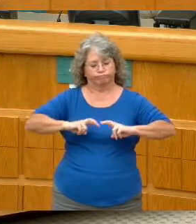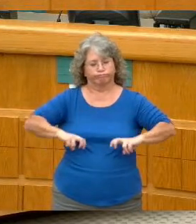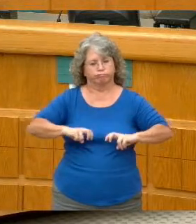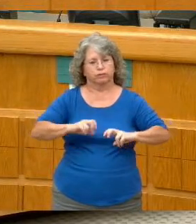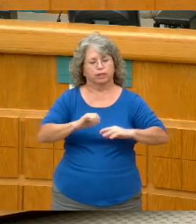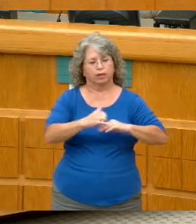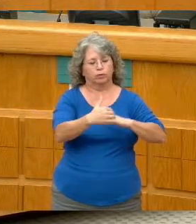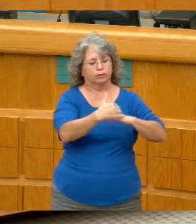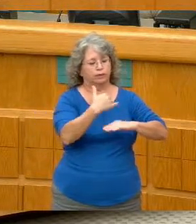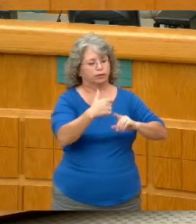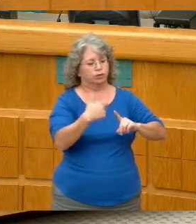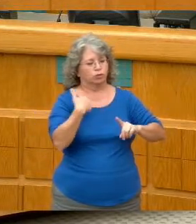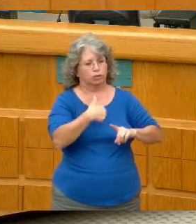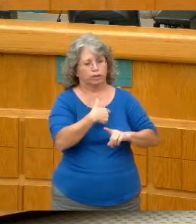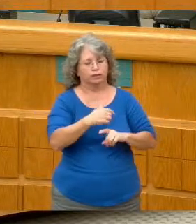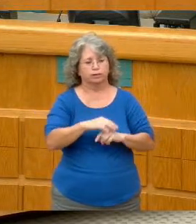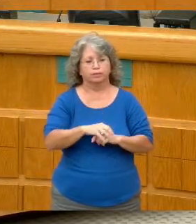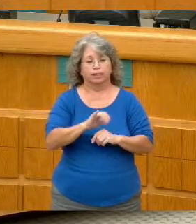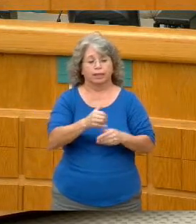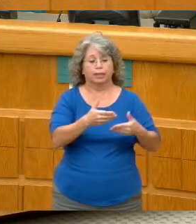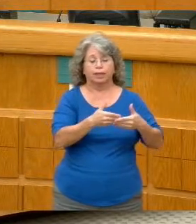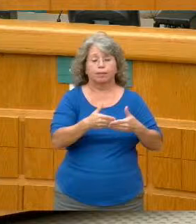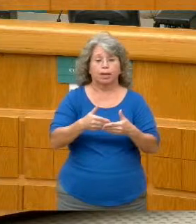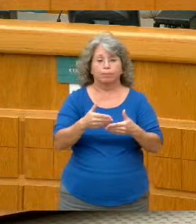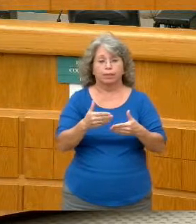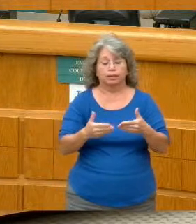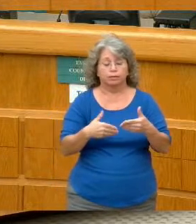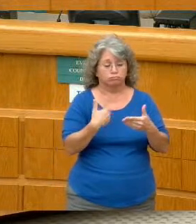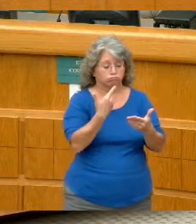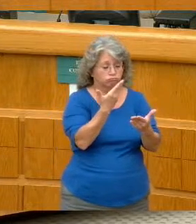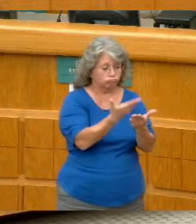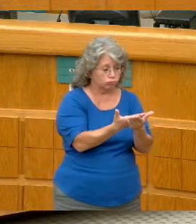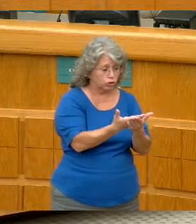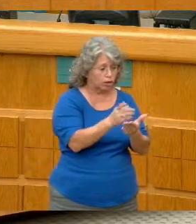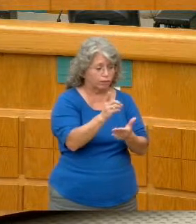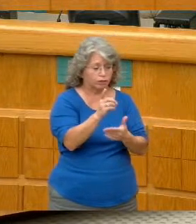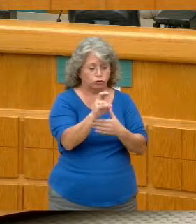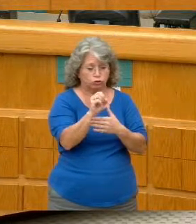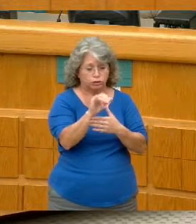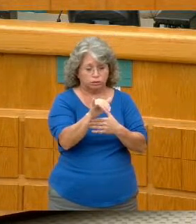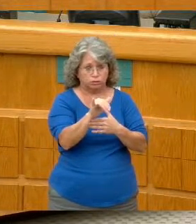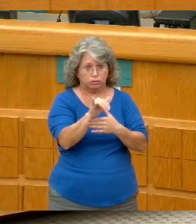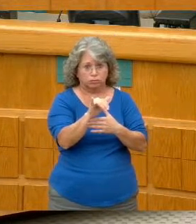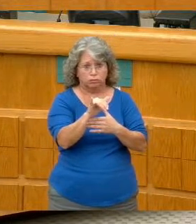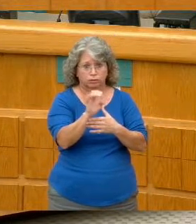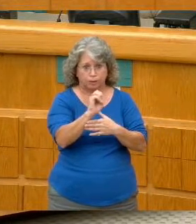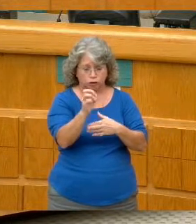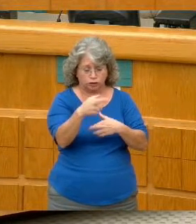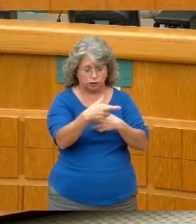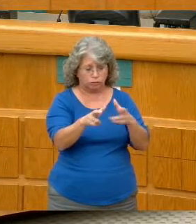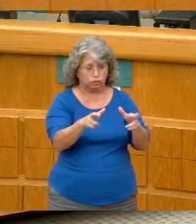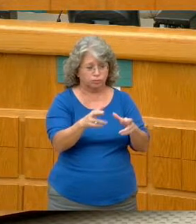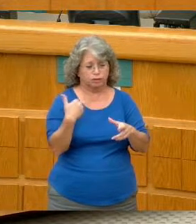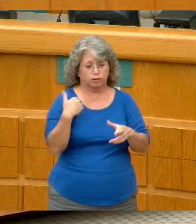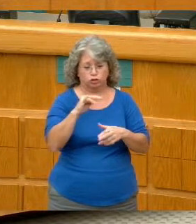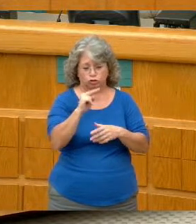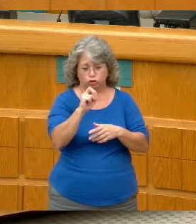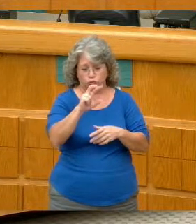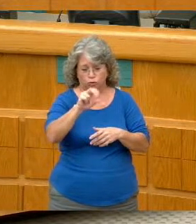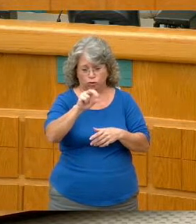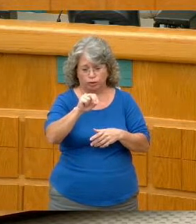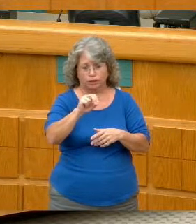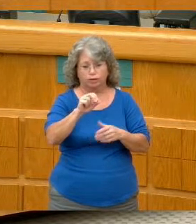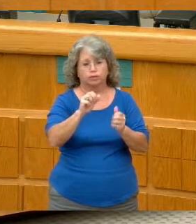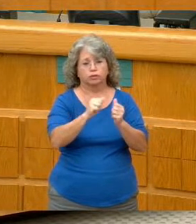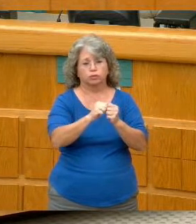the medical examiner's office. The baby presented at Driscoll's emergency room back on June 30th